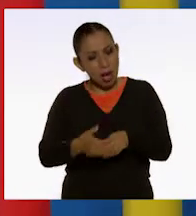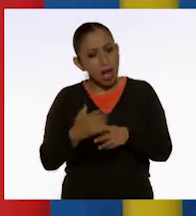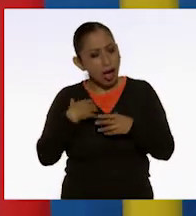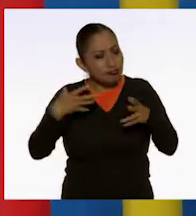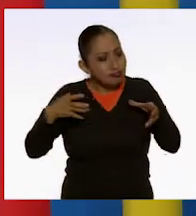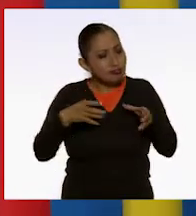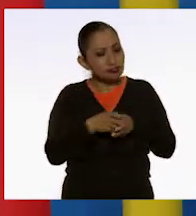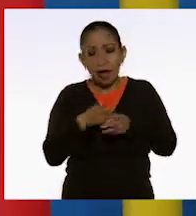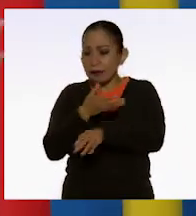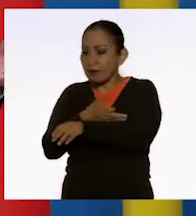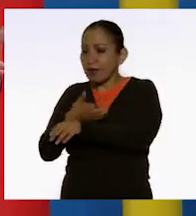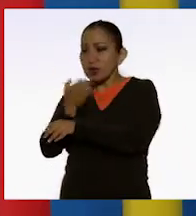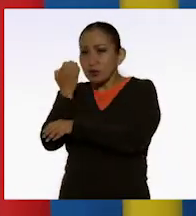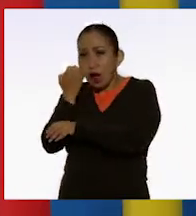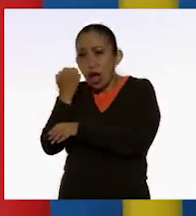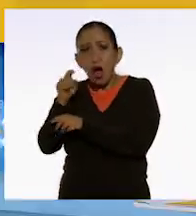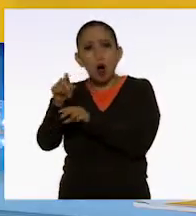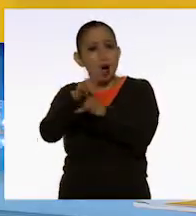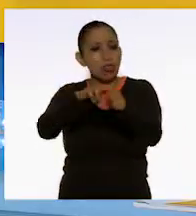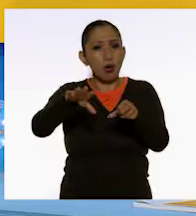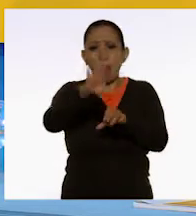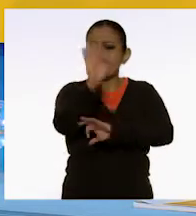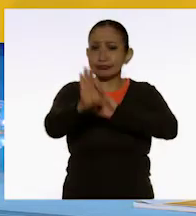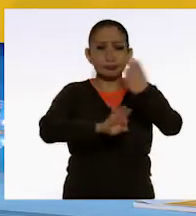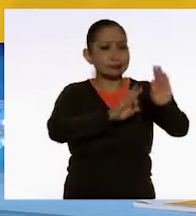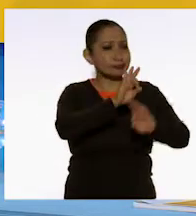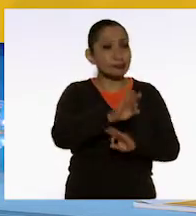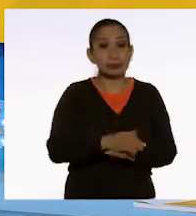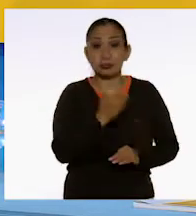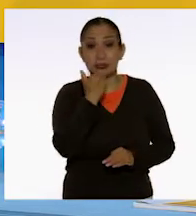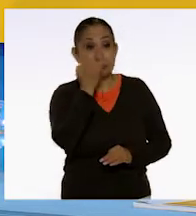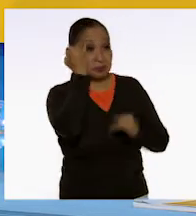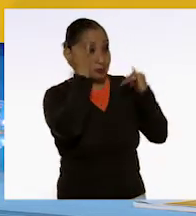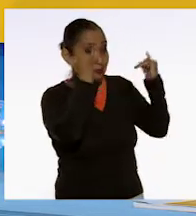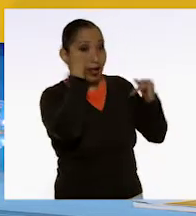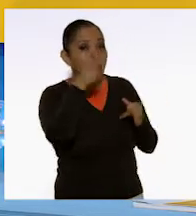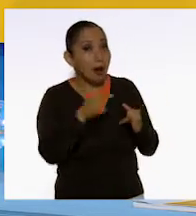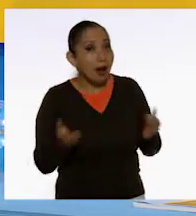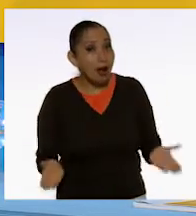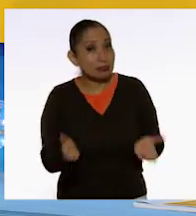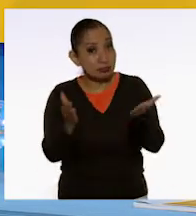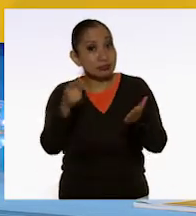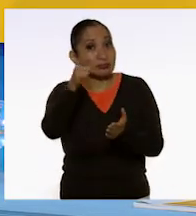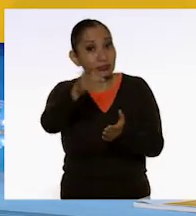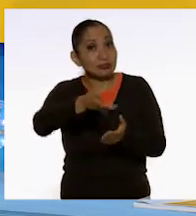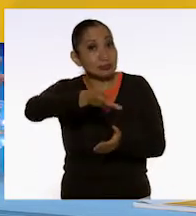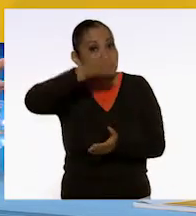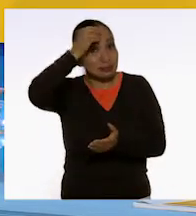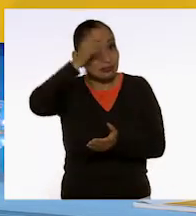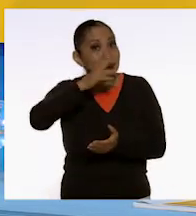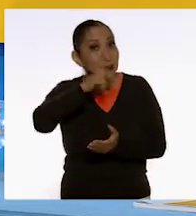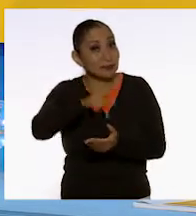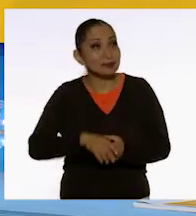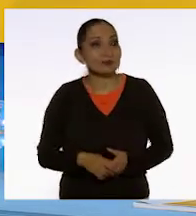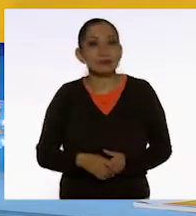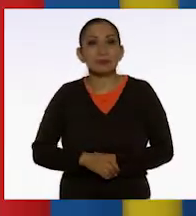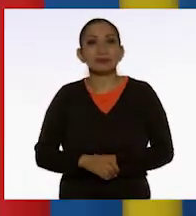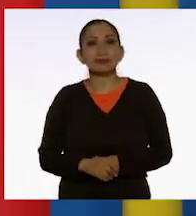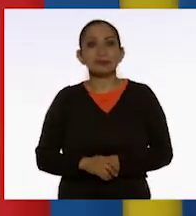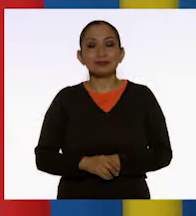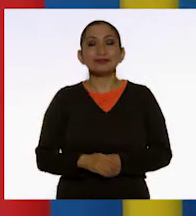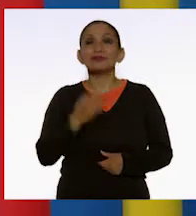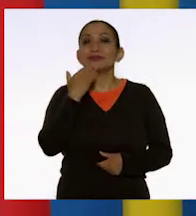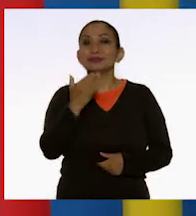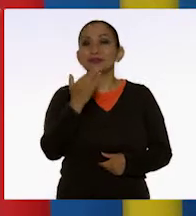la escuela y la naturaleza. Muy bien, magníficas ideas para promover el aprendizaje de las alumnas y los alumnos. Me encanta. Muy